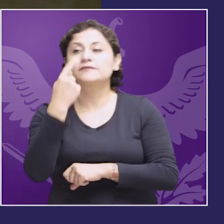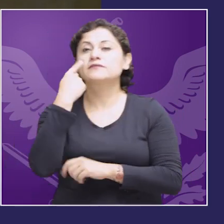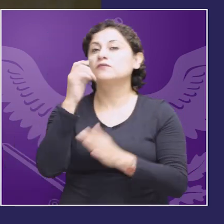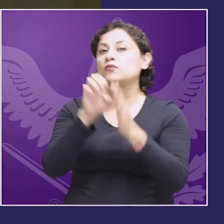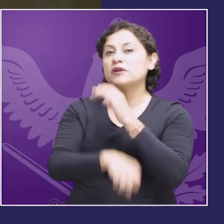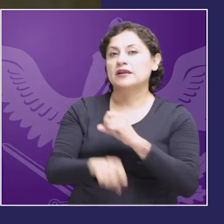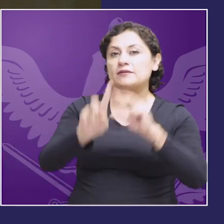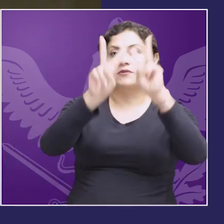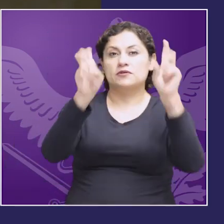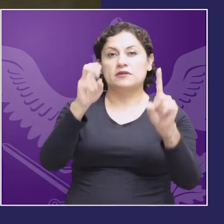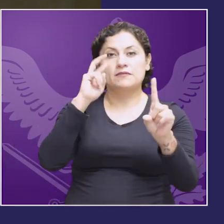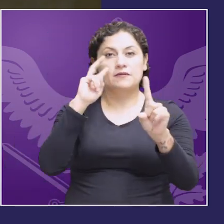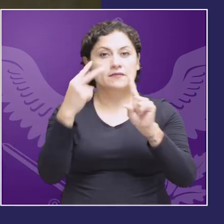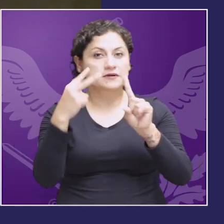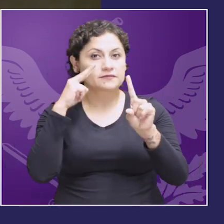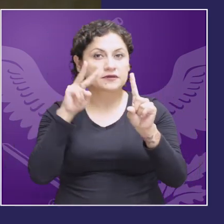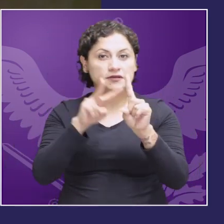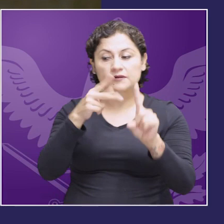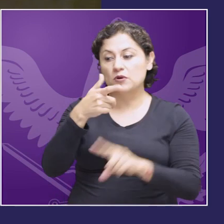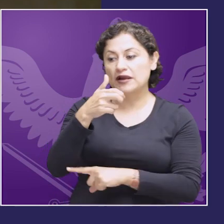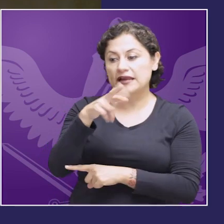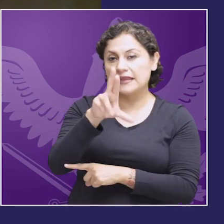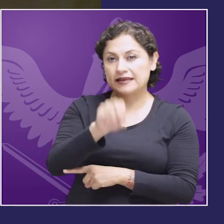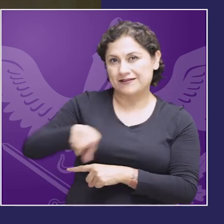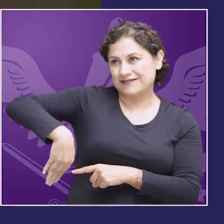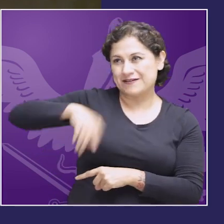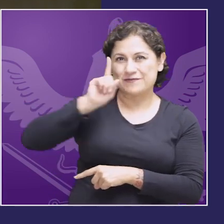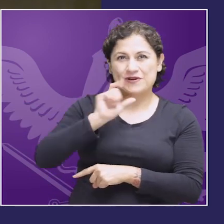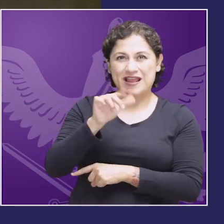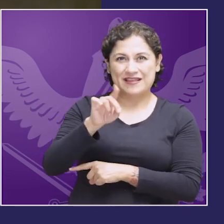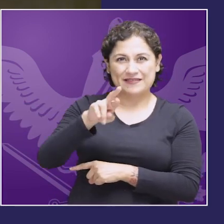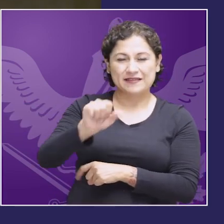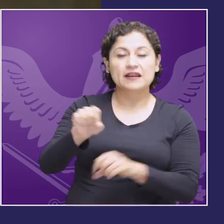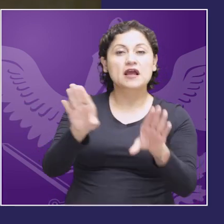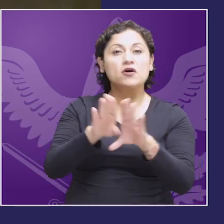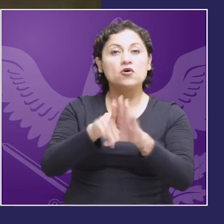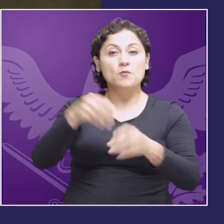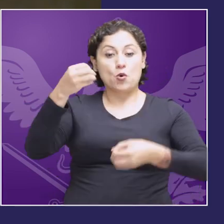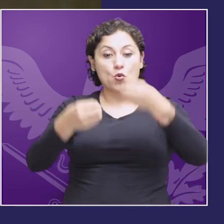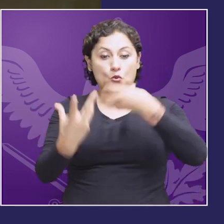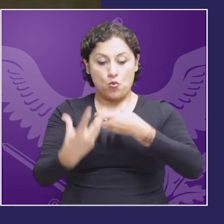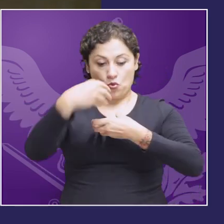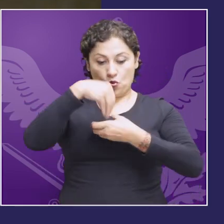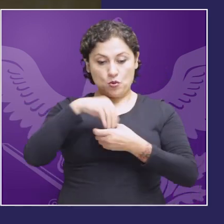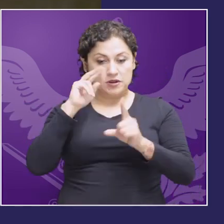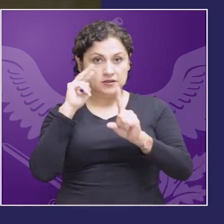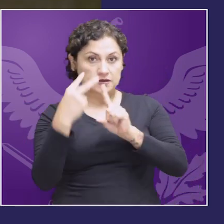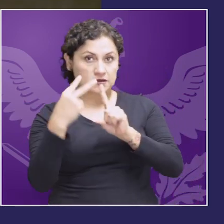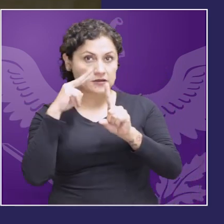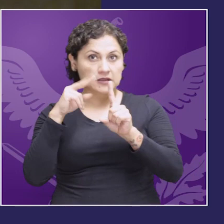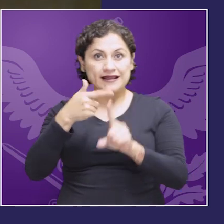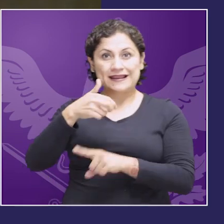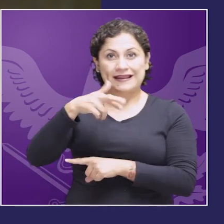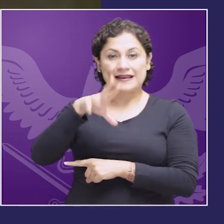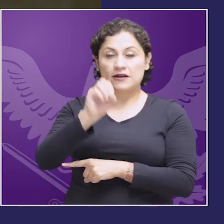capacitación técnica? Perdón que... La capacitación en perspectiva de género, lo que decía Andrea, realmente juzgar con perspectiva de